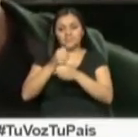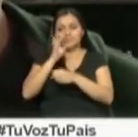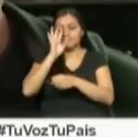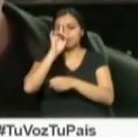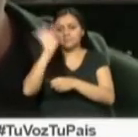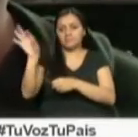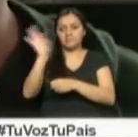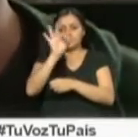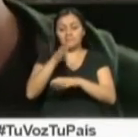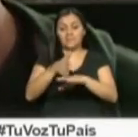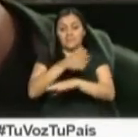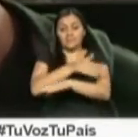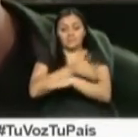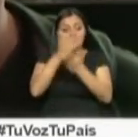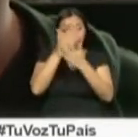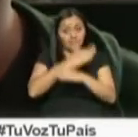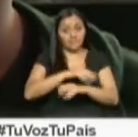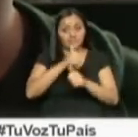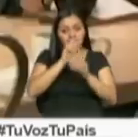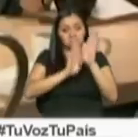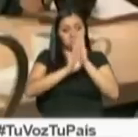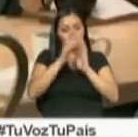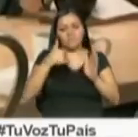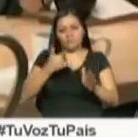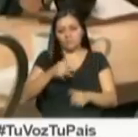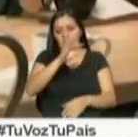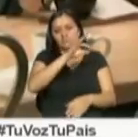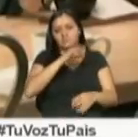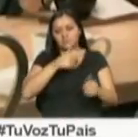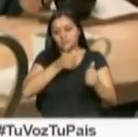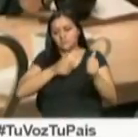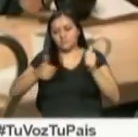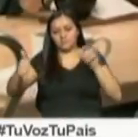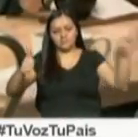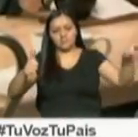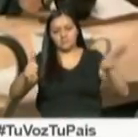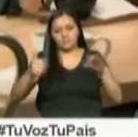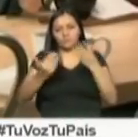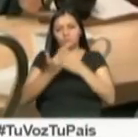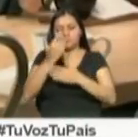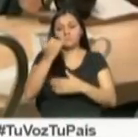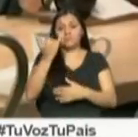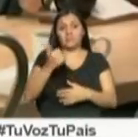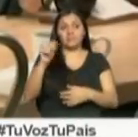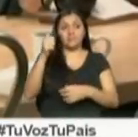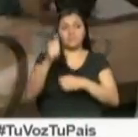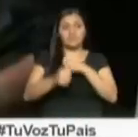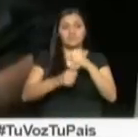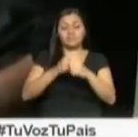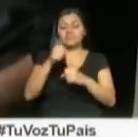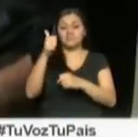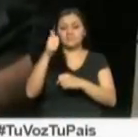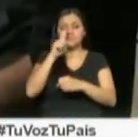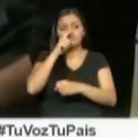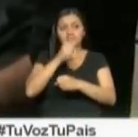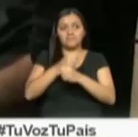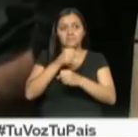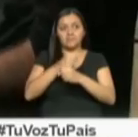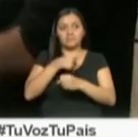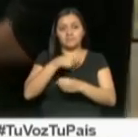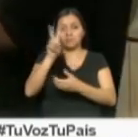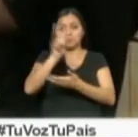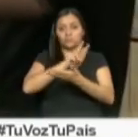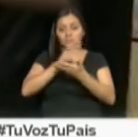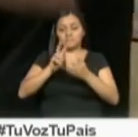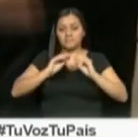refugiados. Yo era uno y quiero ayudar a otros refugiados. Por ahora hay una decena de empleados. Cada uno de ellos pasa por dos semanas